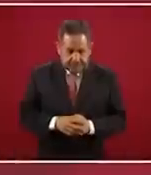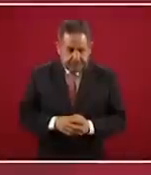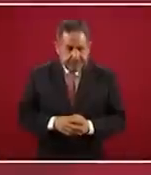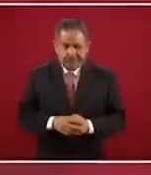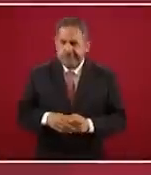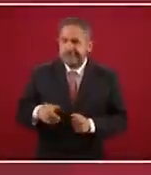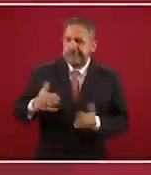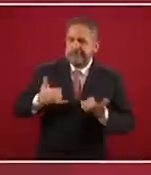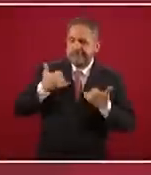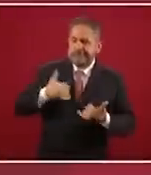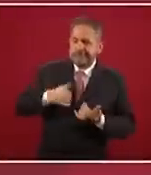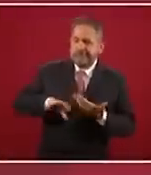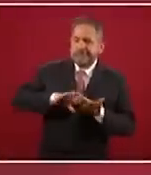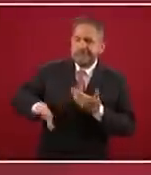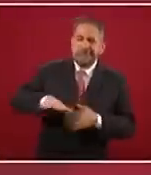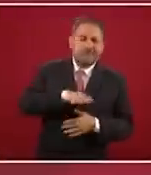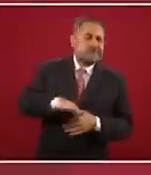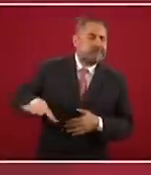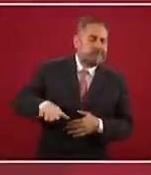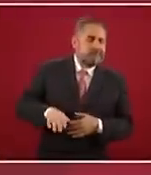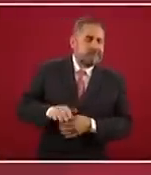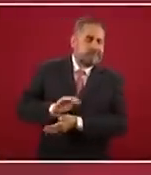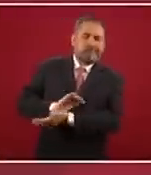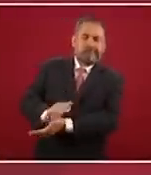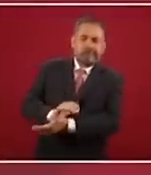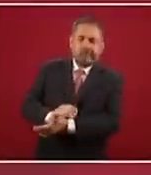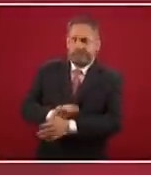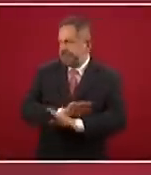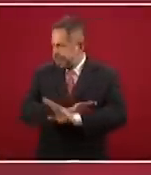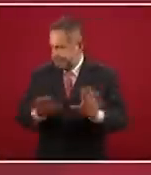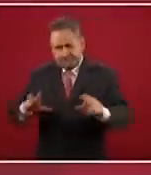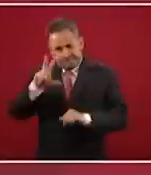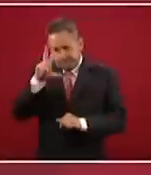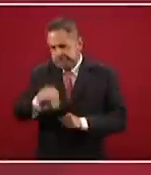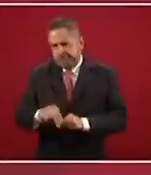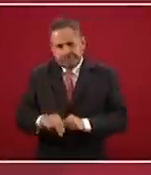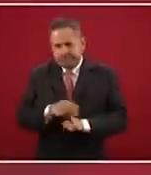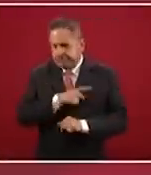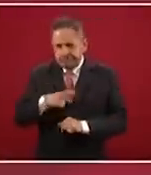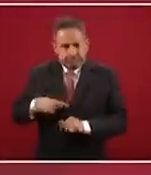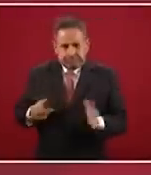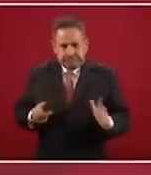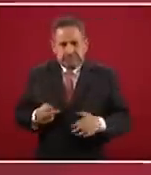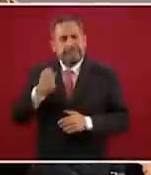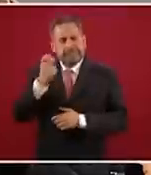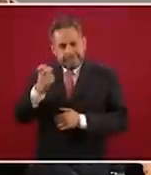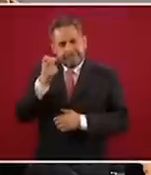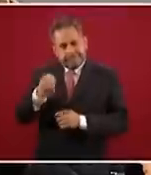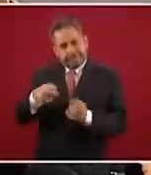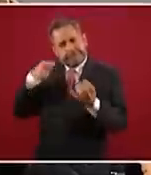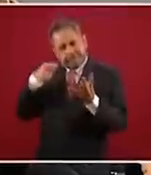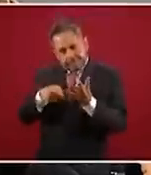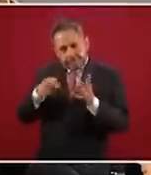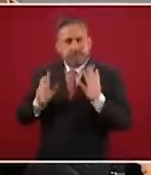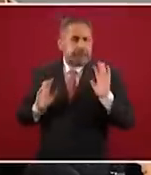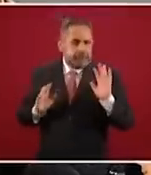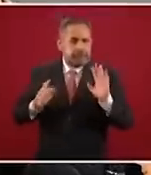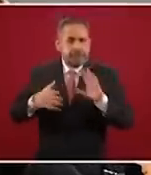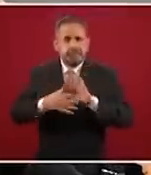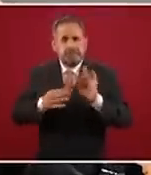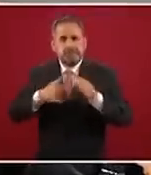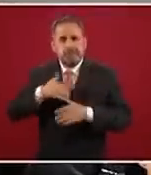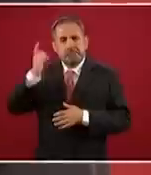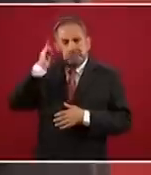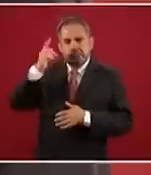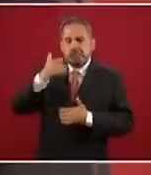rechazo a los jóvenes, que no haya discriminación a los jóvenes. Eso es lo que estamos haciendo y yo espero que